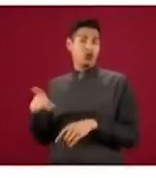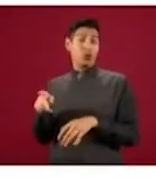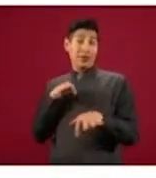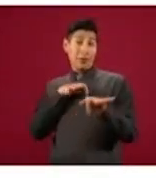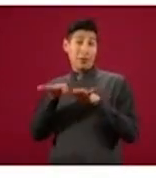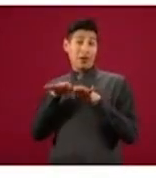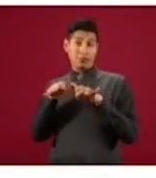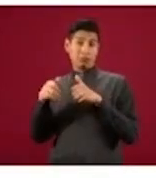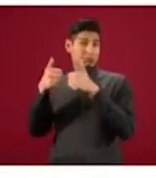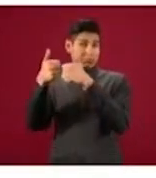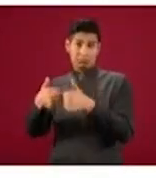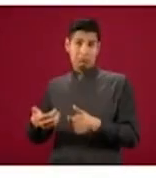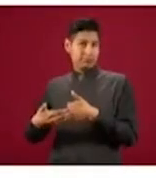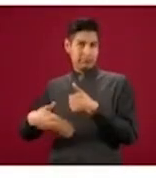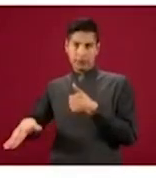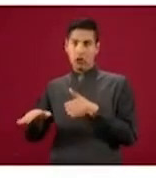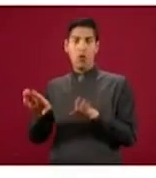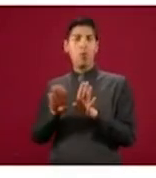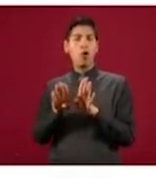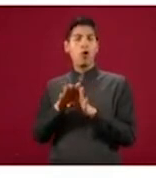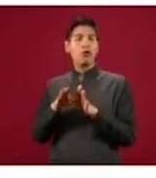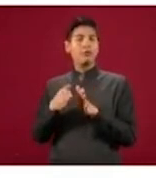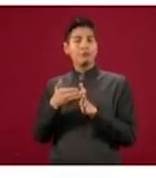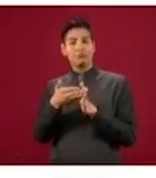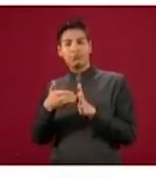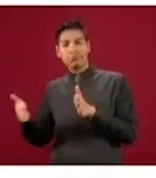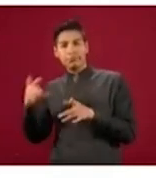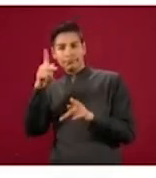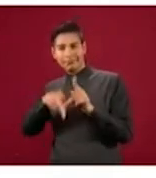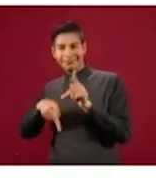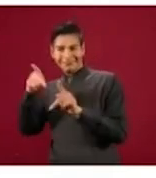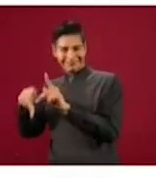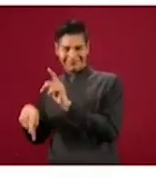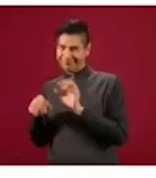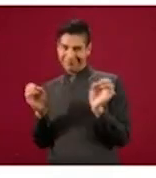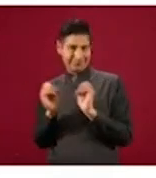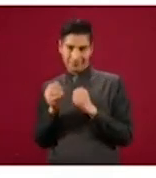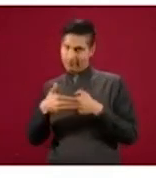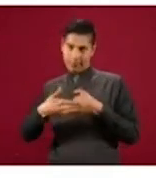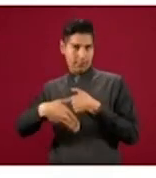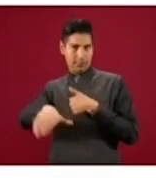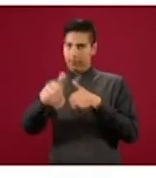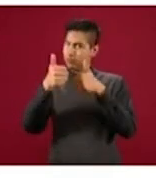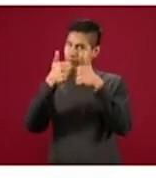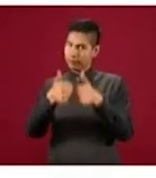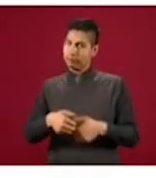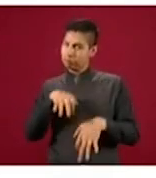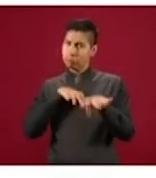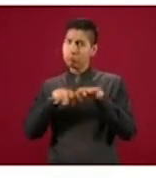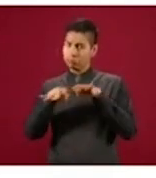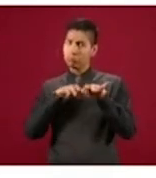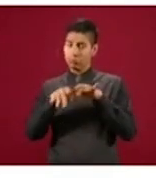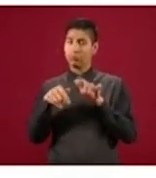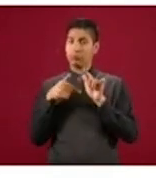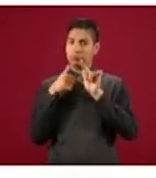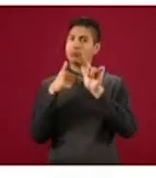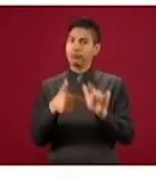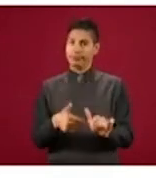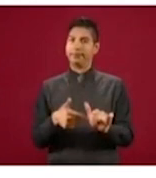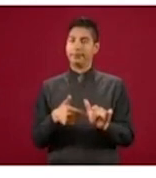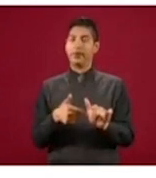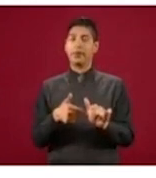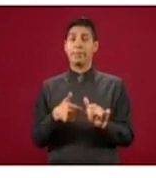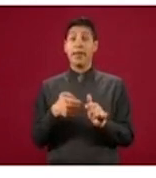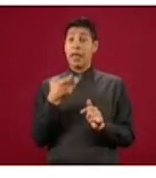contratos temporales. Esto, queremos también dejarlo claro, atiende a tres necesidades. La primera es tener un sistema